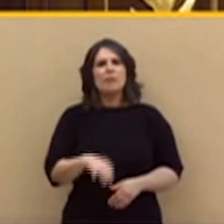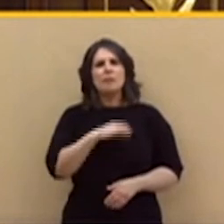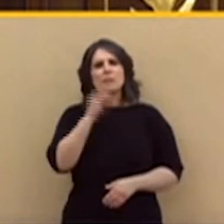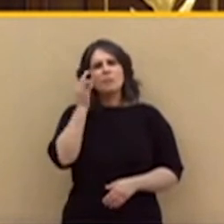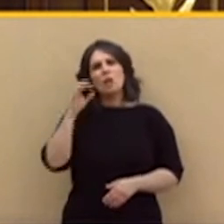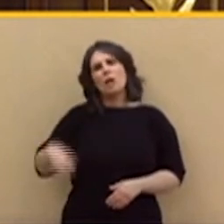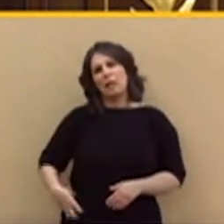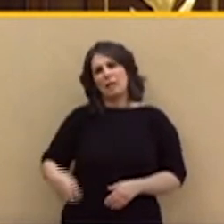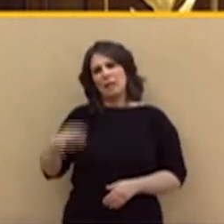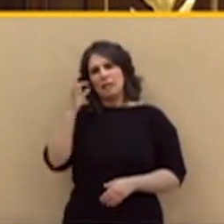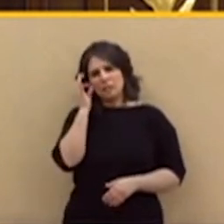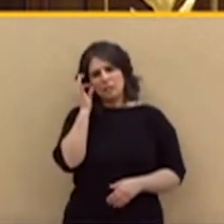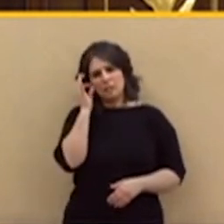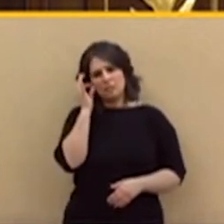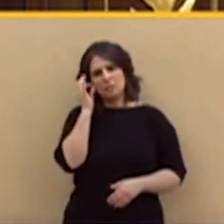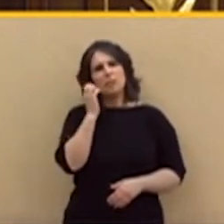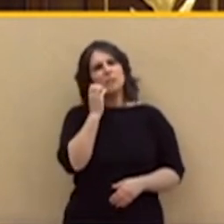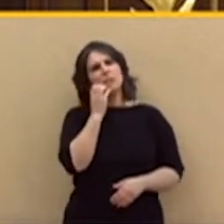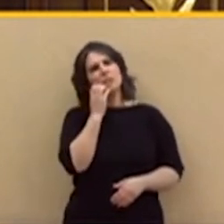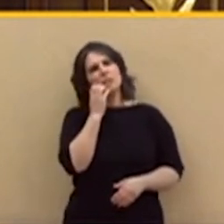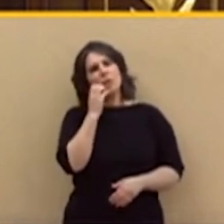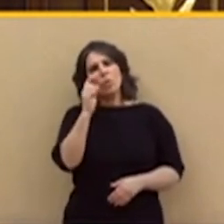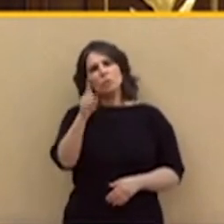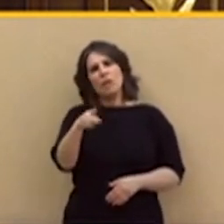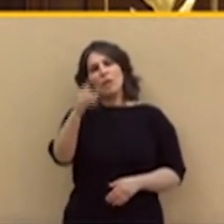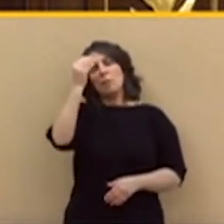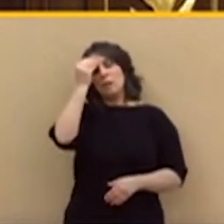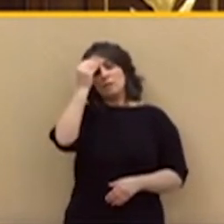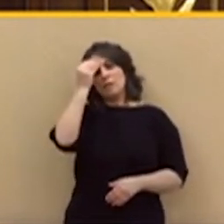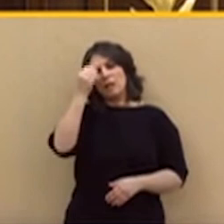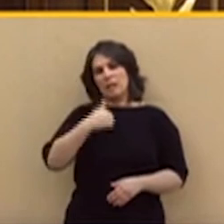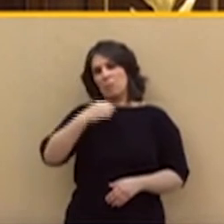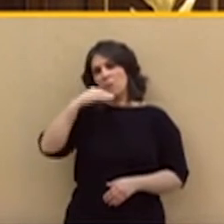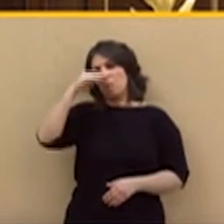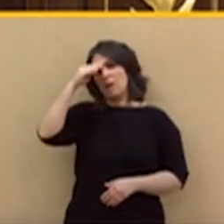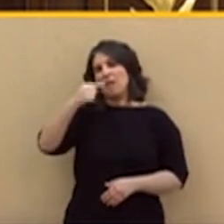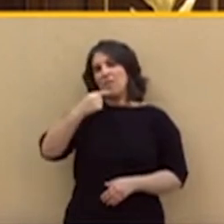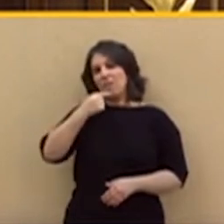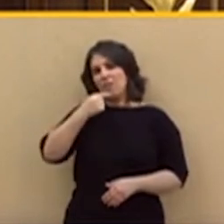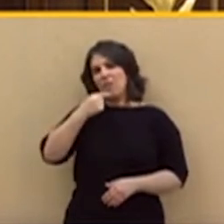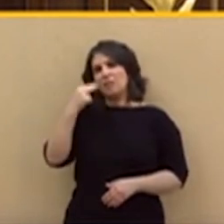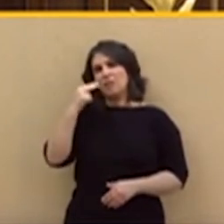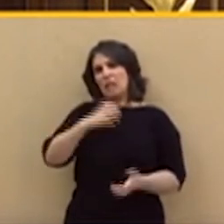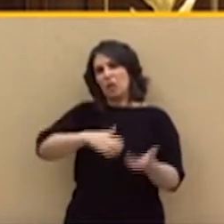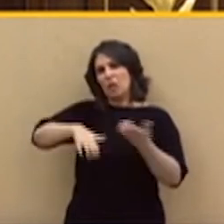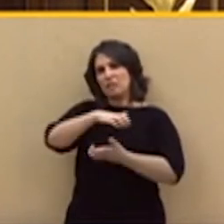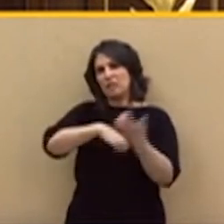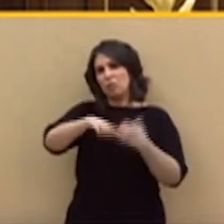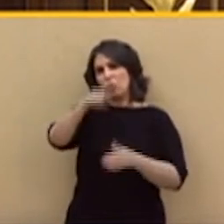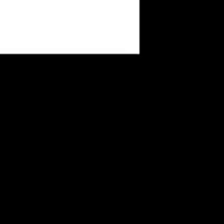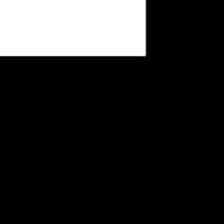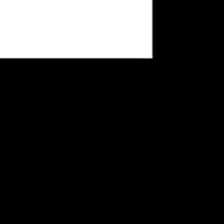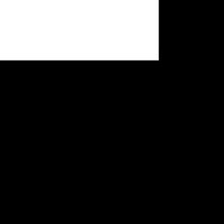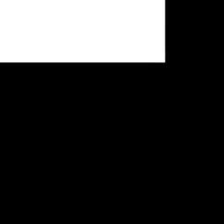si piensa usted que llamando terrorista a mi padre me va a provocar y va a conseguir que pierda la compostura, se